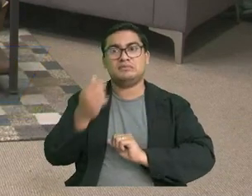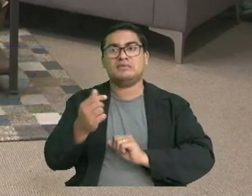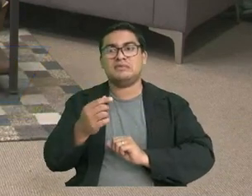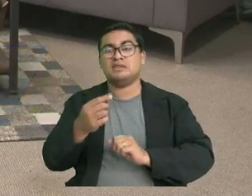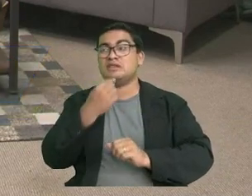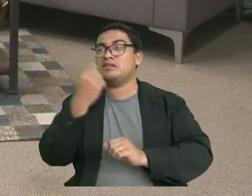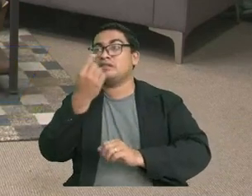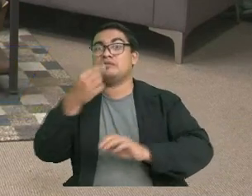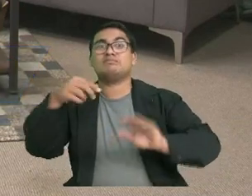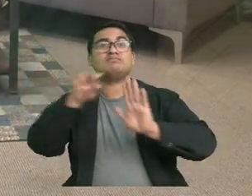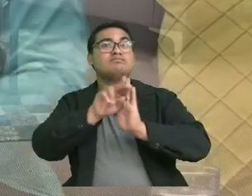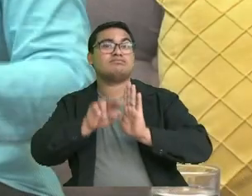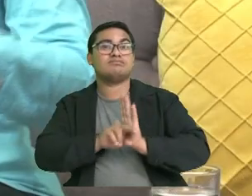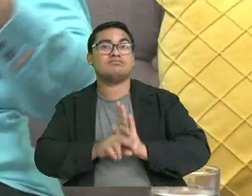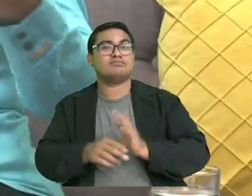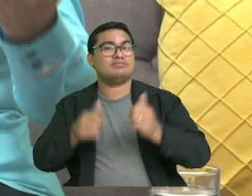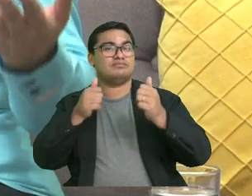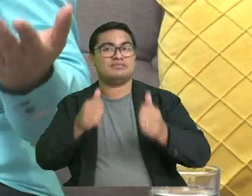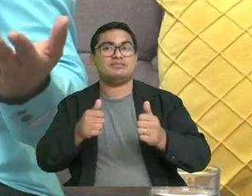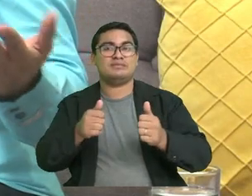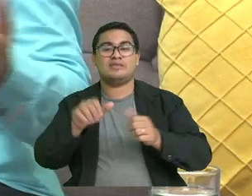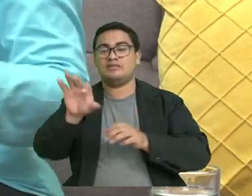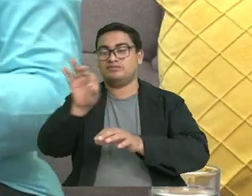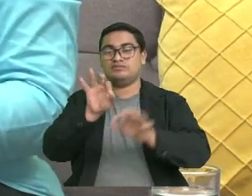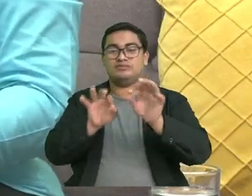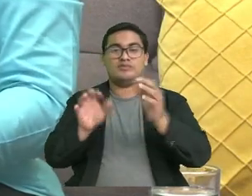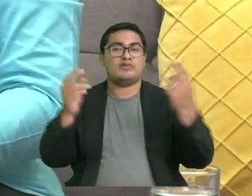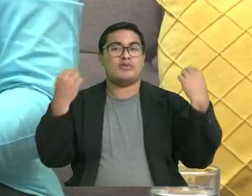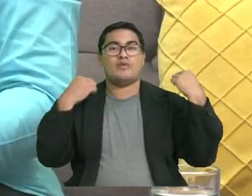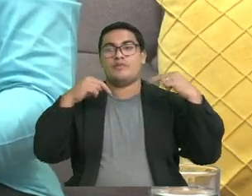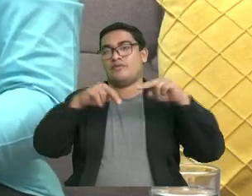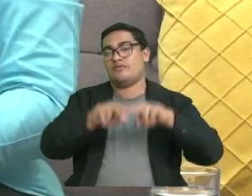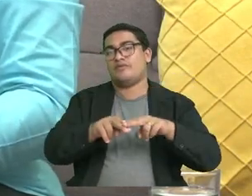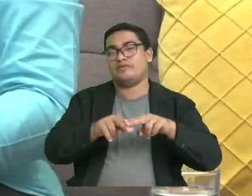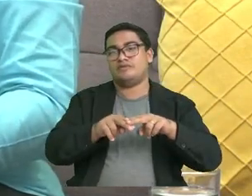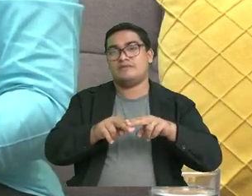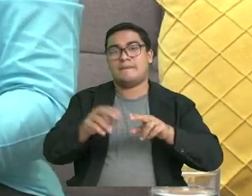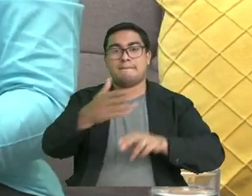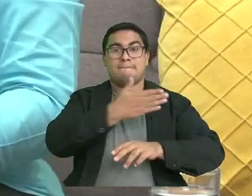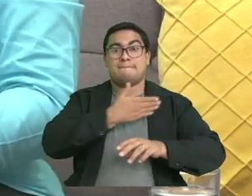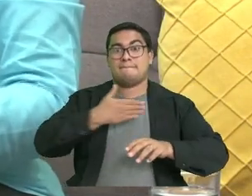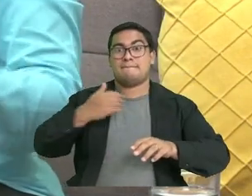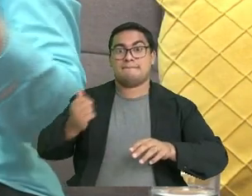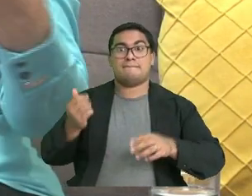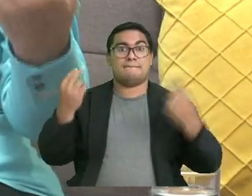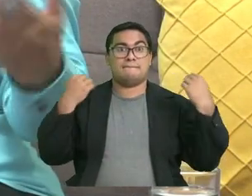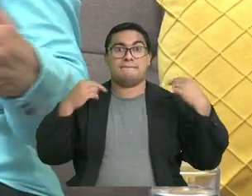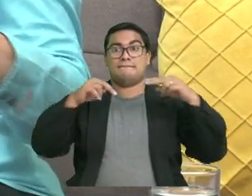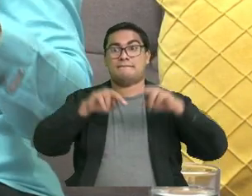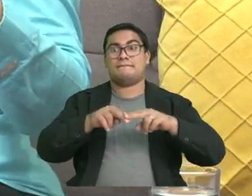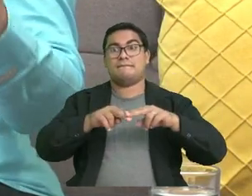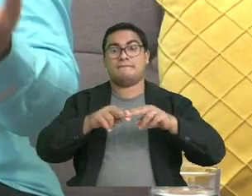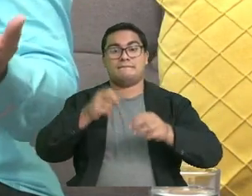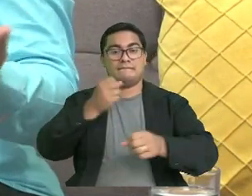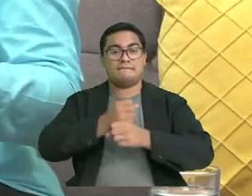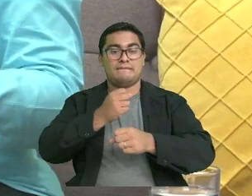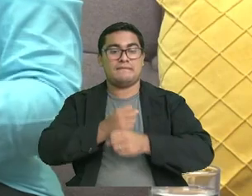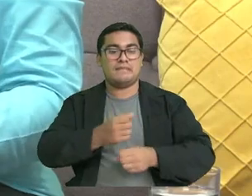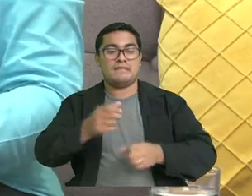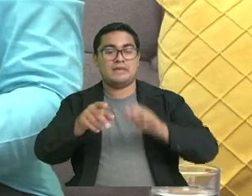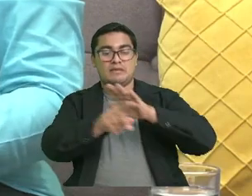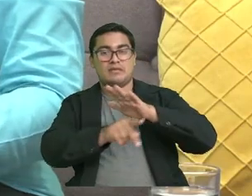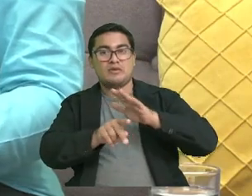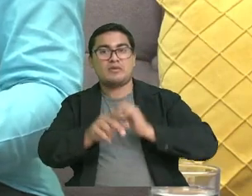es la excelencia académica. Se seleccionan los maestros también que se han destacado. Claro. A nivel de primaria,